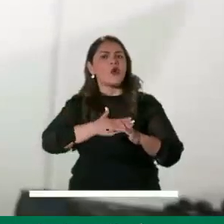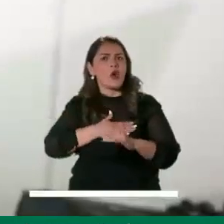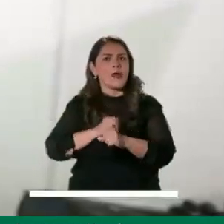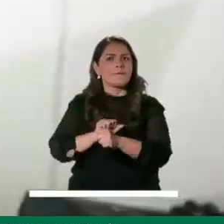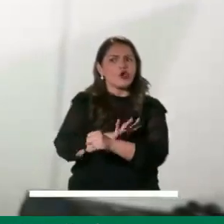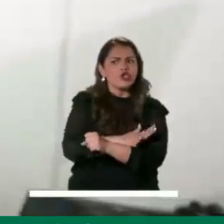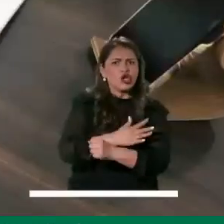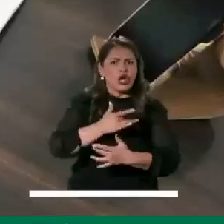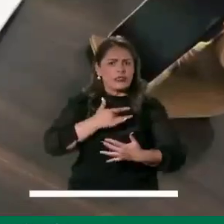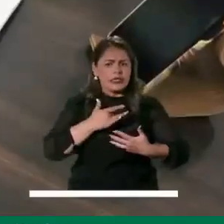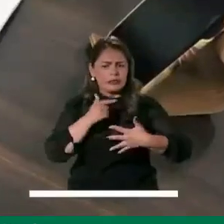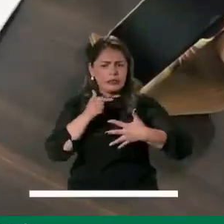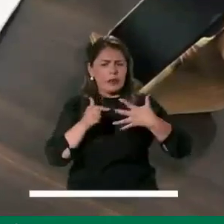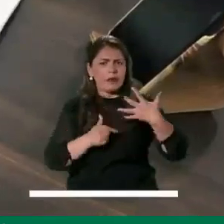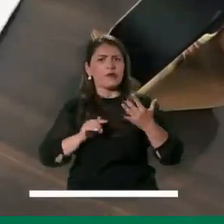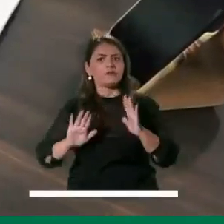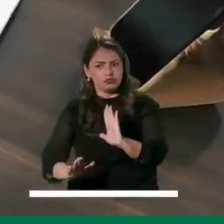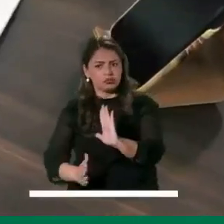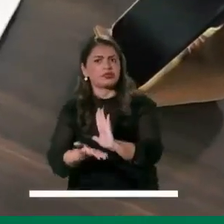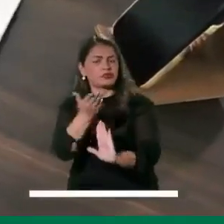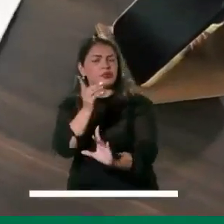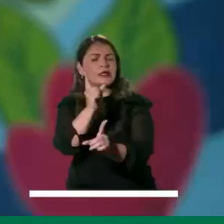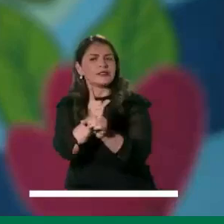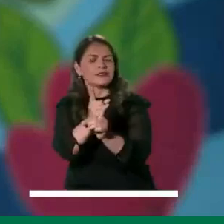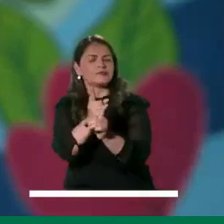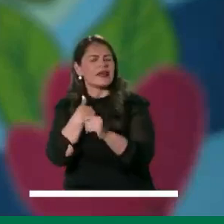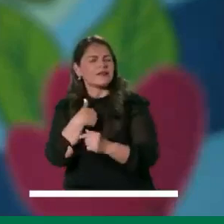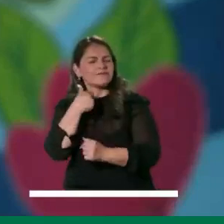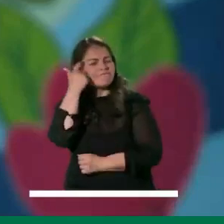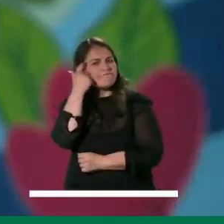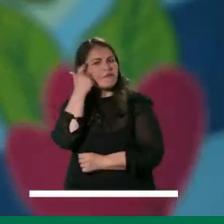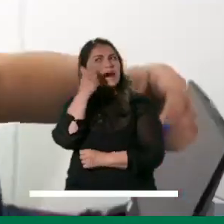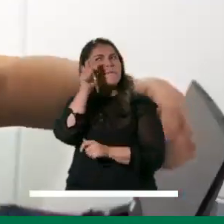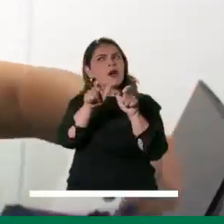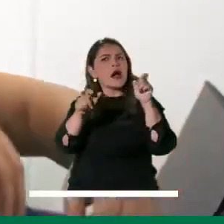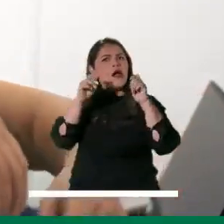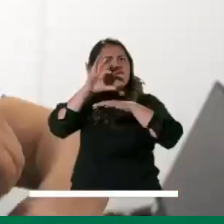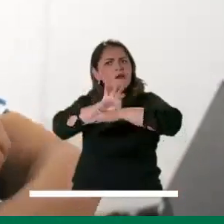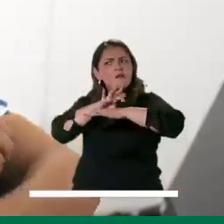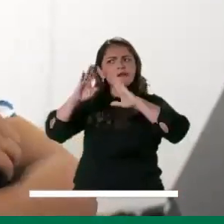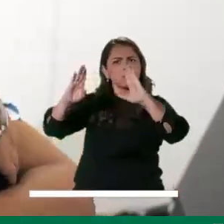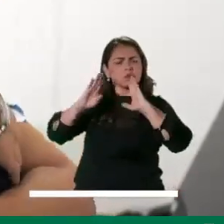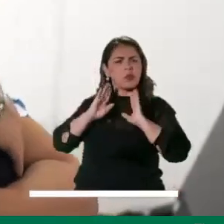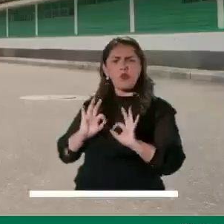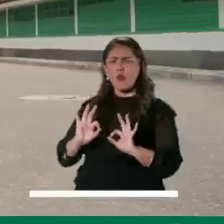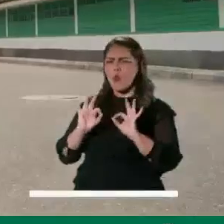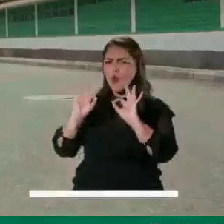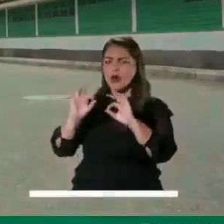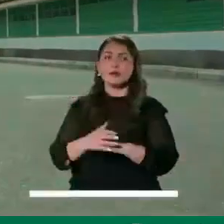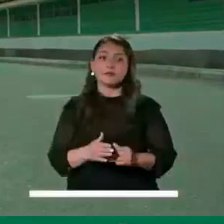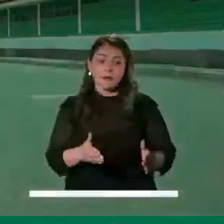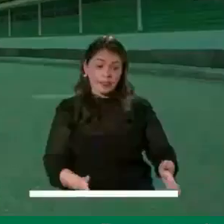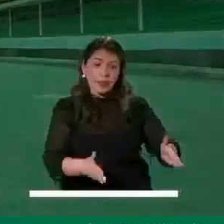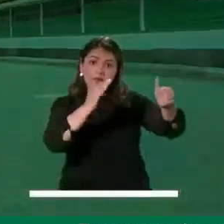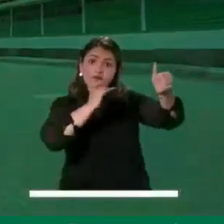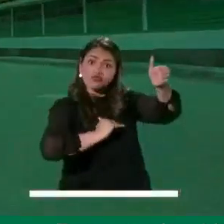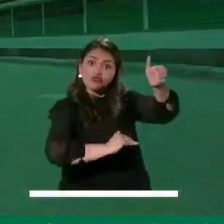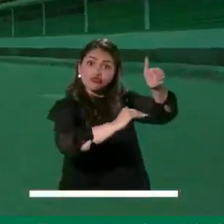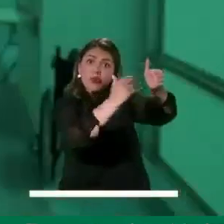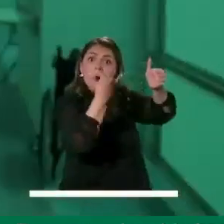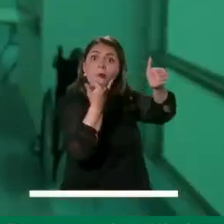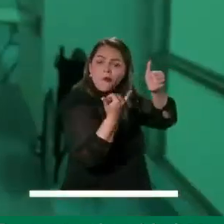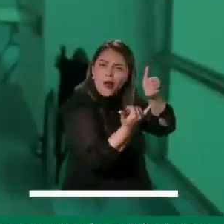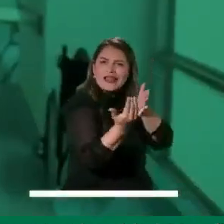una estabilidad pues buena emocionalmente y me parece que sí, que el trato fue muy bueno. Mi servicio integral